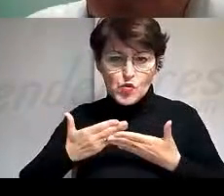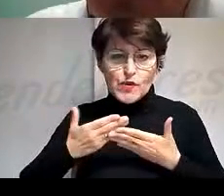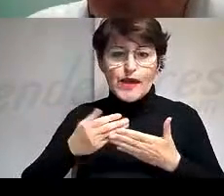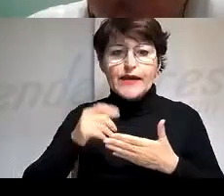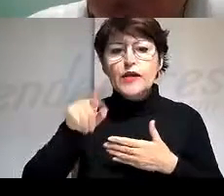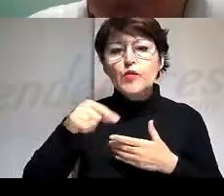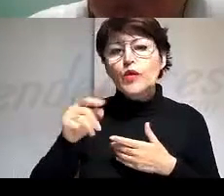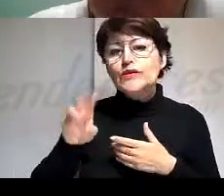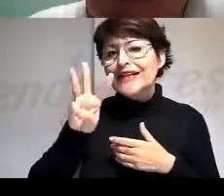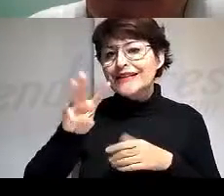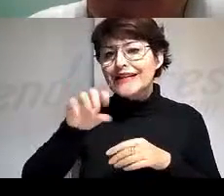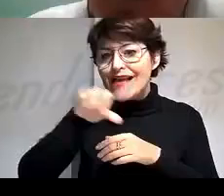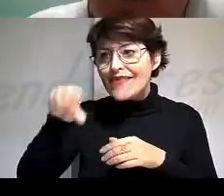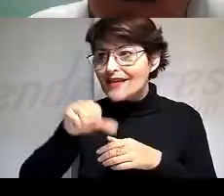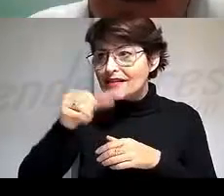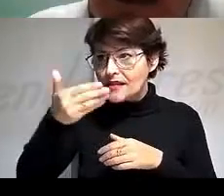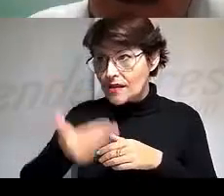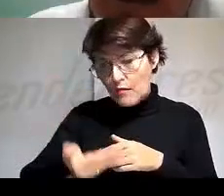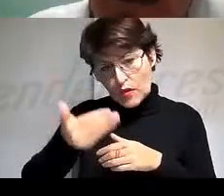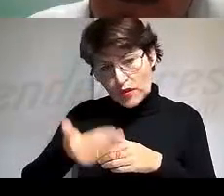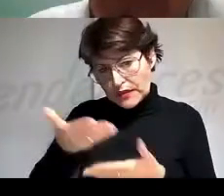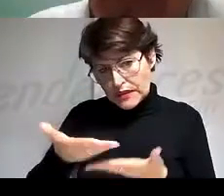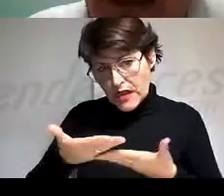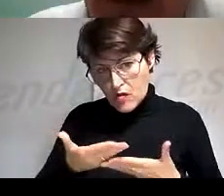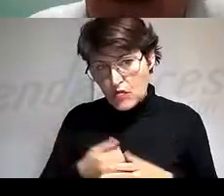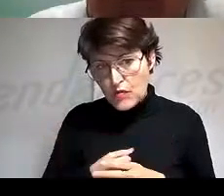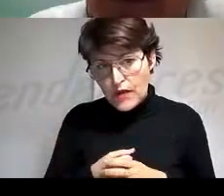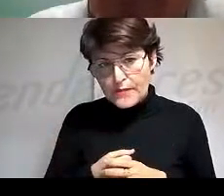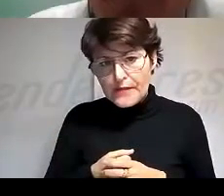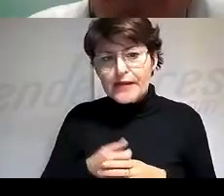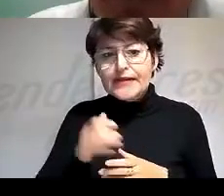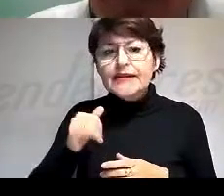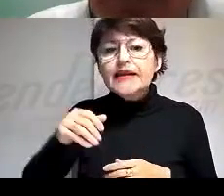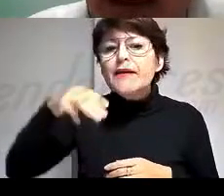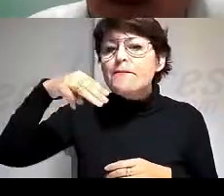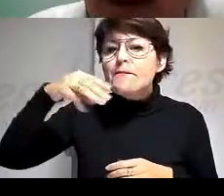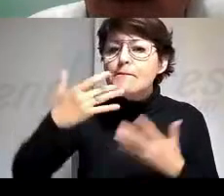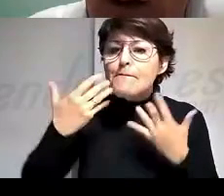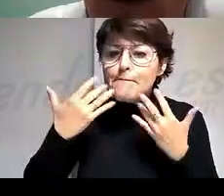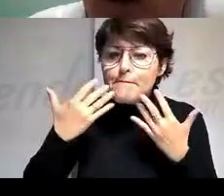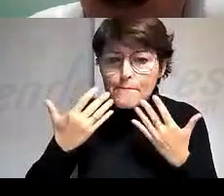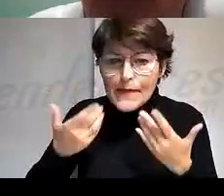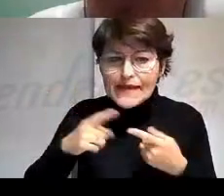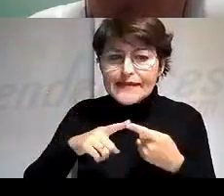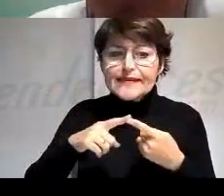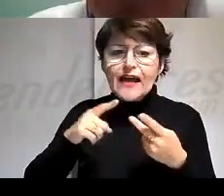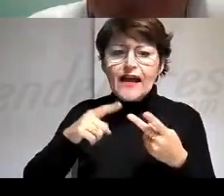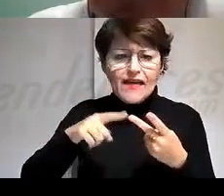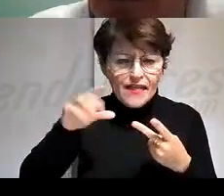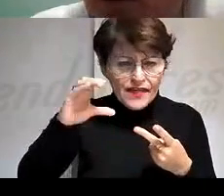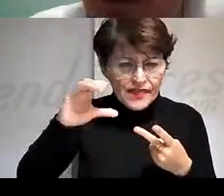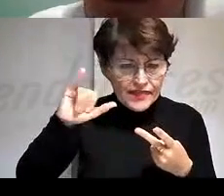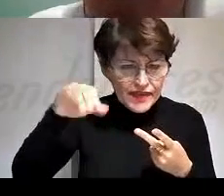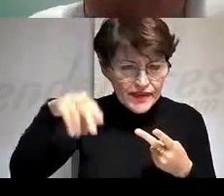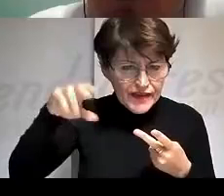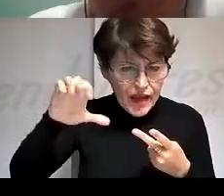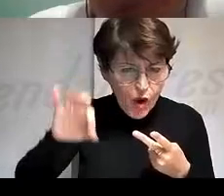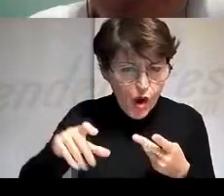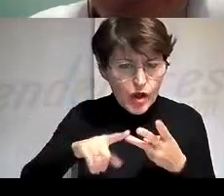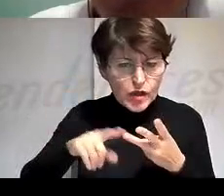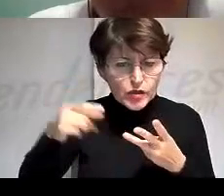que resultan súper interesantes, que son la menta de campo, el cineol del eucaliptus y la